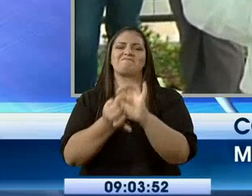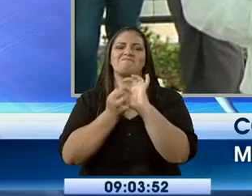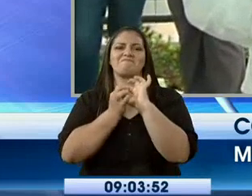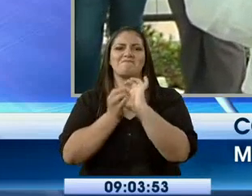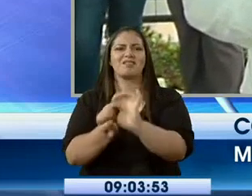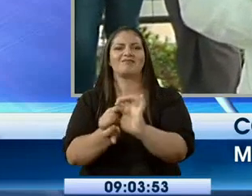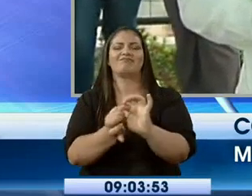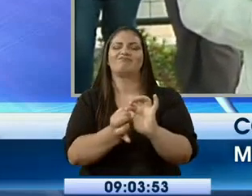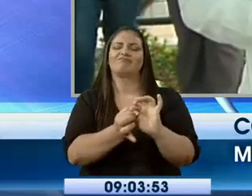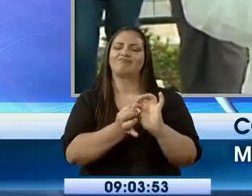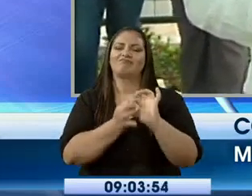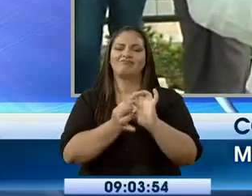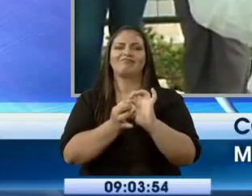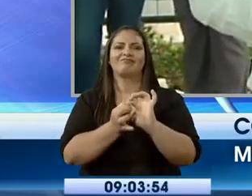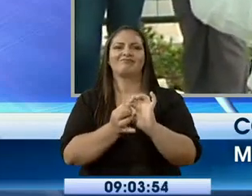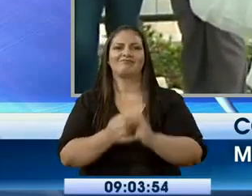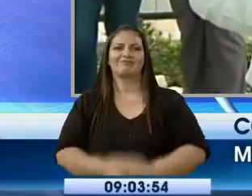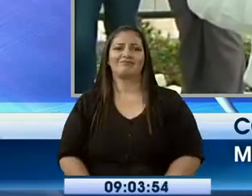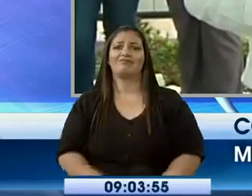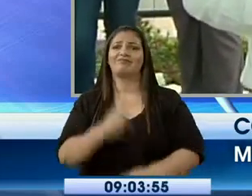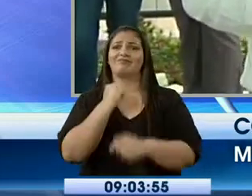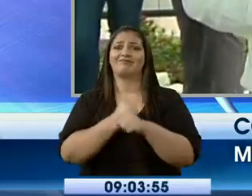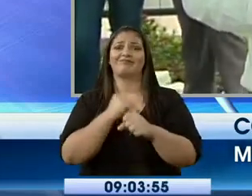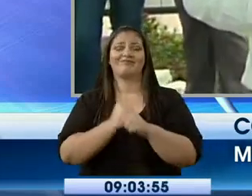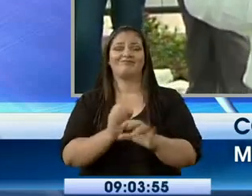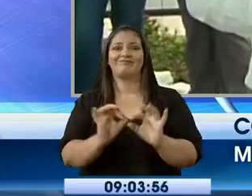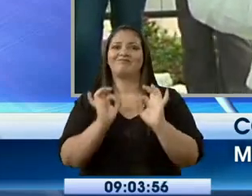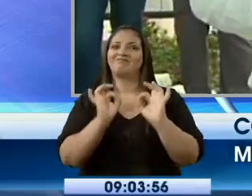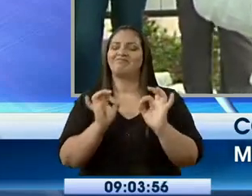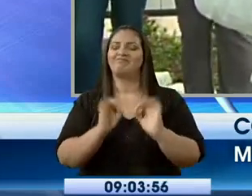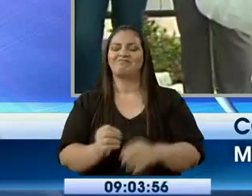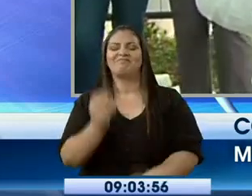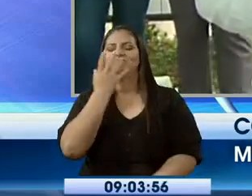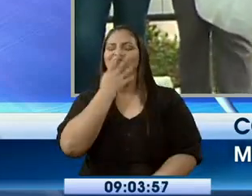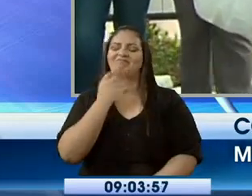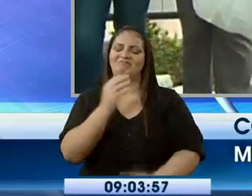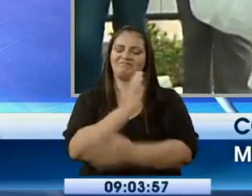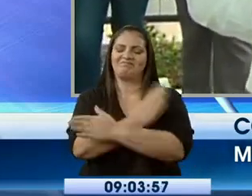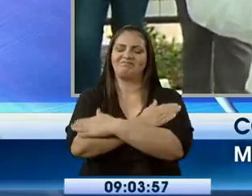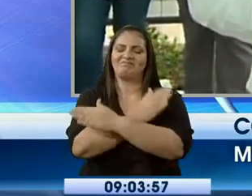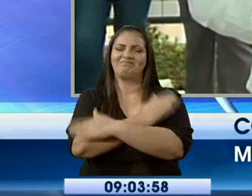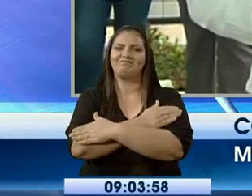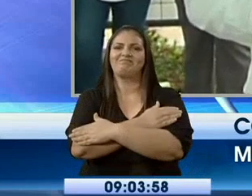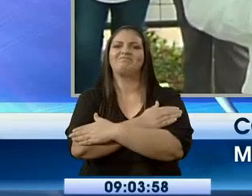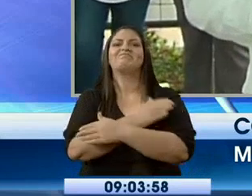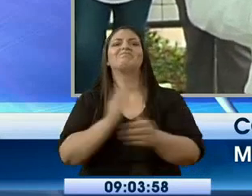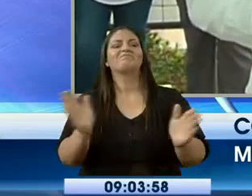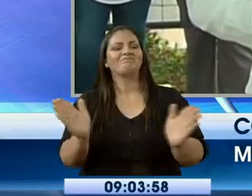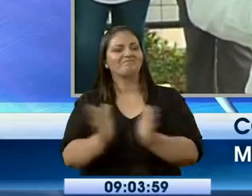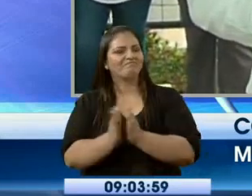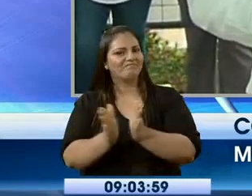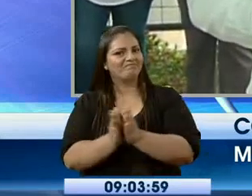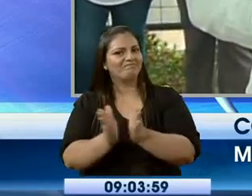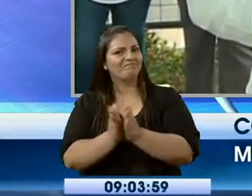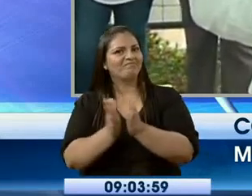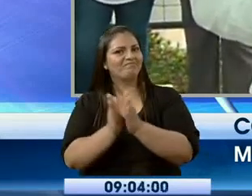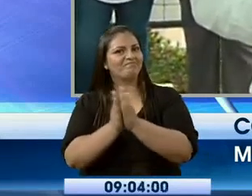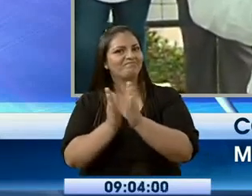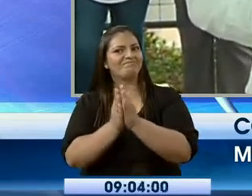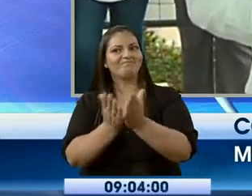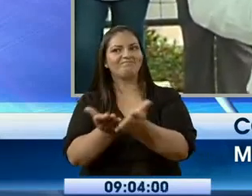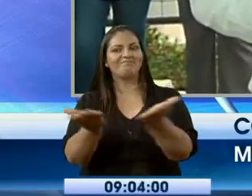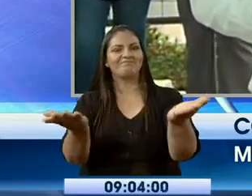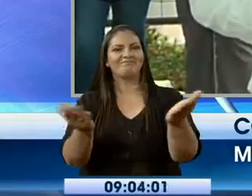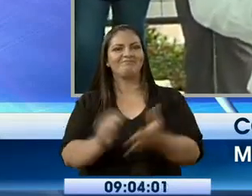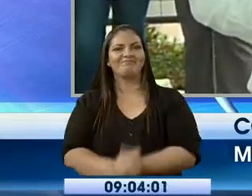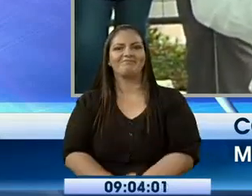unión y todo el trabajo que hacen juntos. Indudablemente que sí. Así que felicitaciones para ellos. Y todos los que